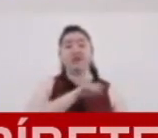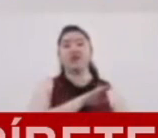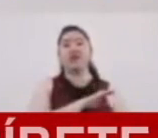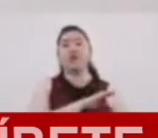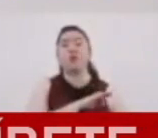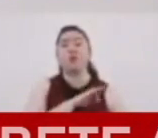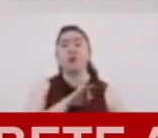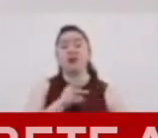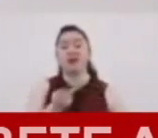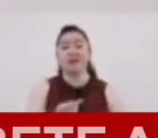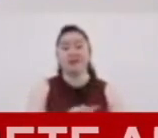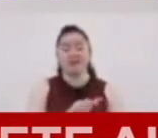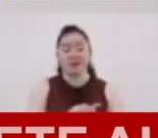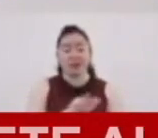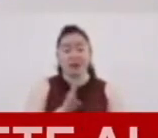constitucionalmente